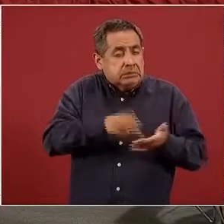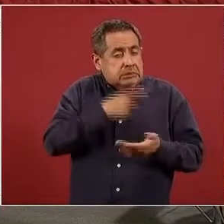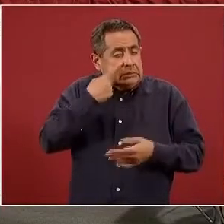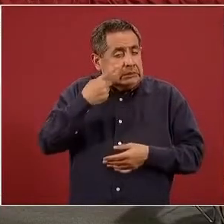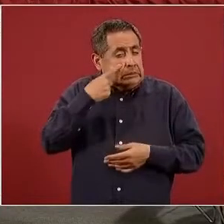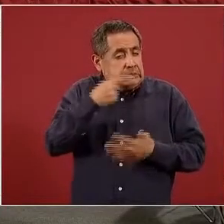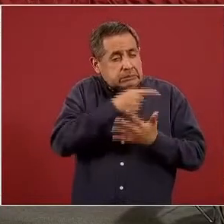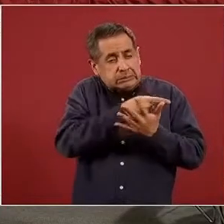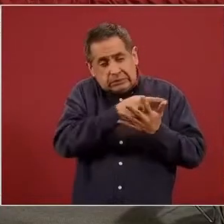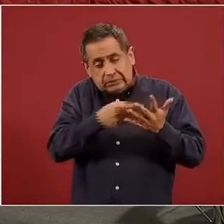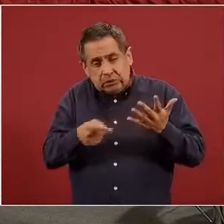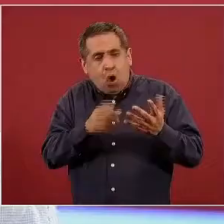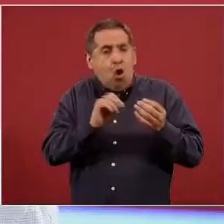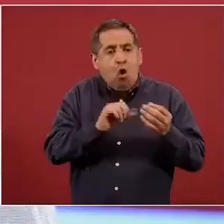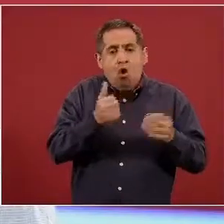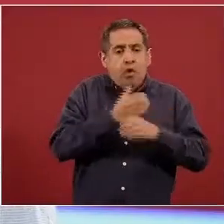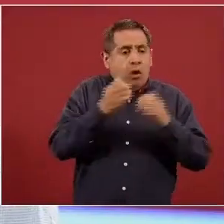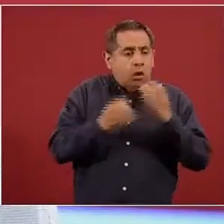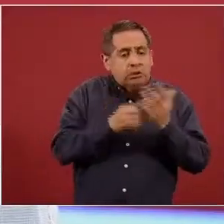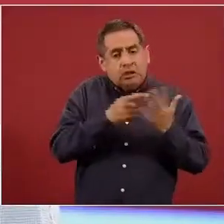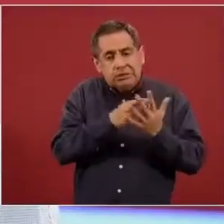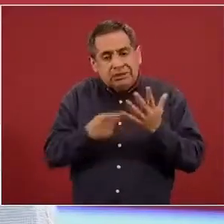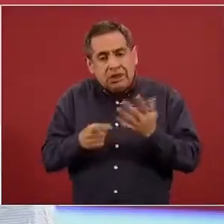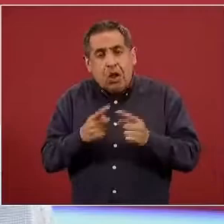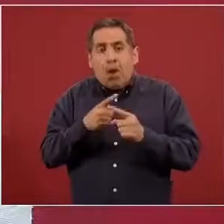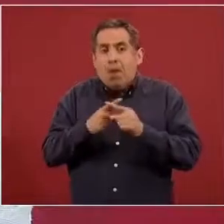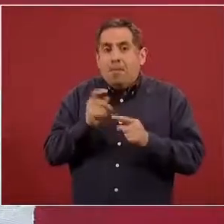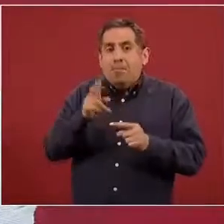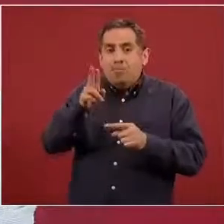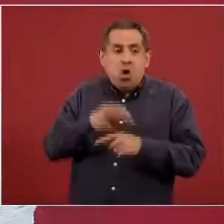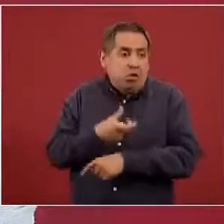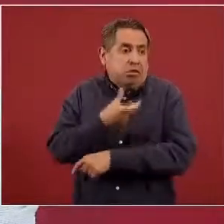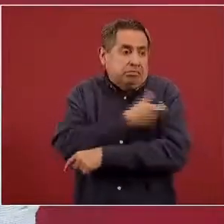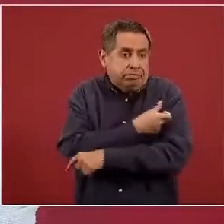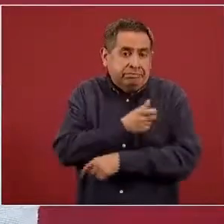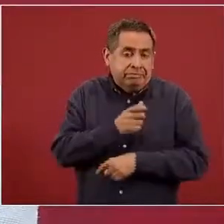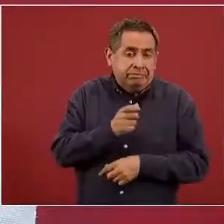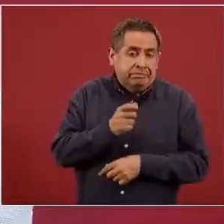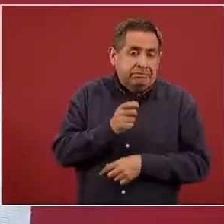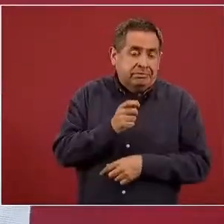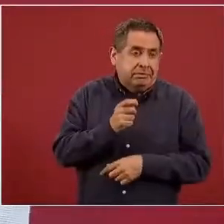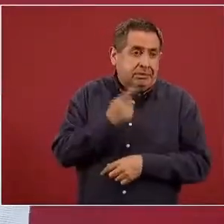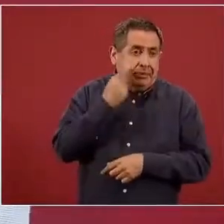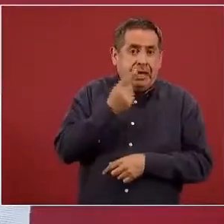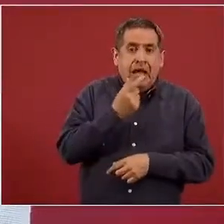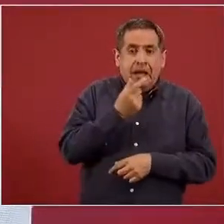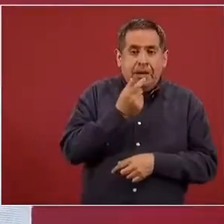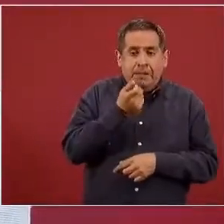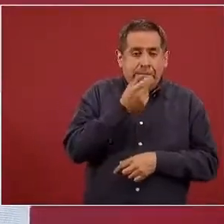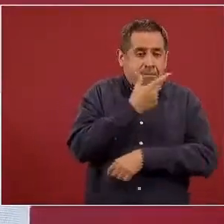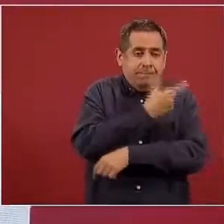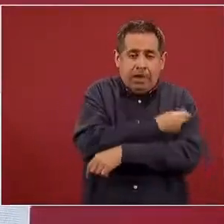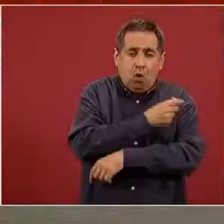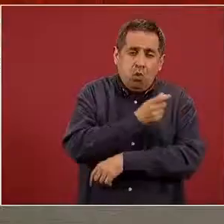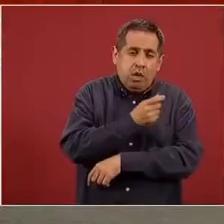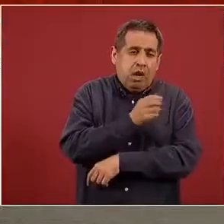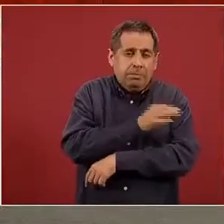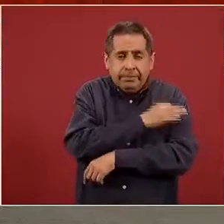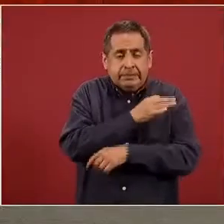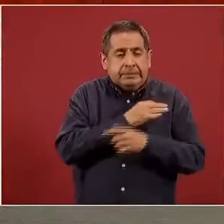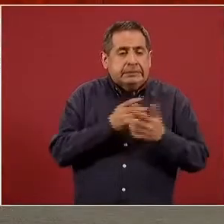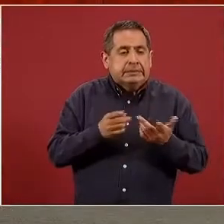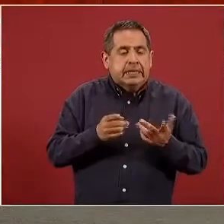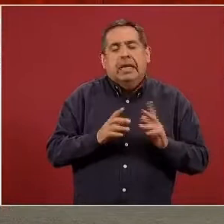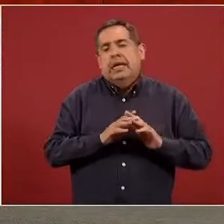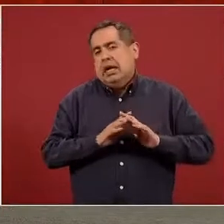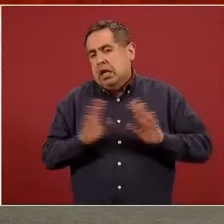otras condiciones y de que esto se relaciona con el hecho de haber sido aplicada el producto candidato a